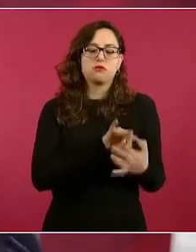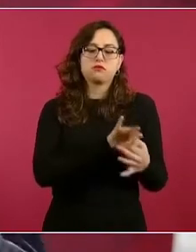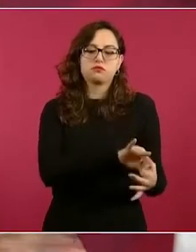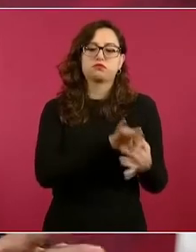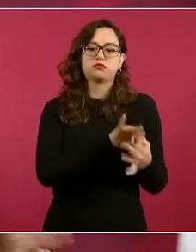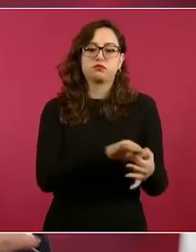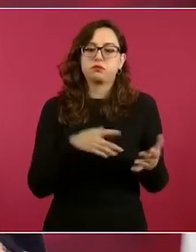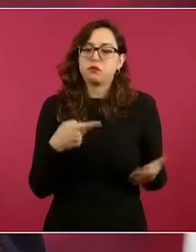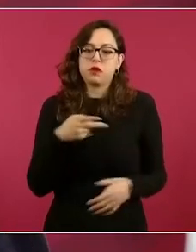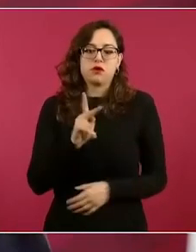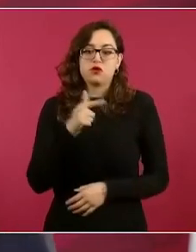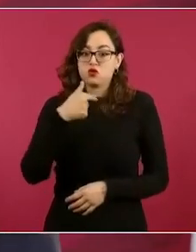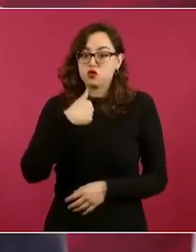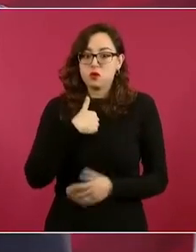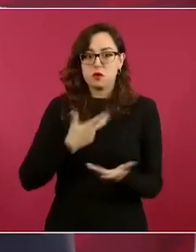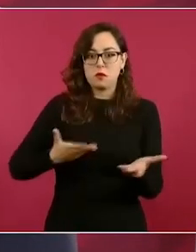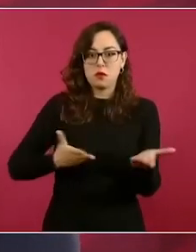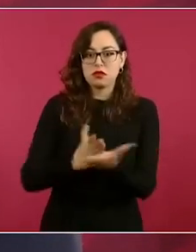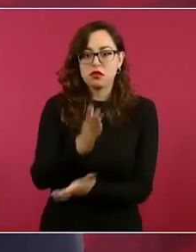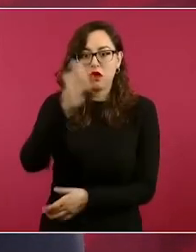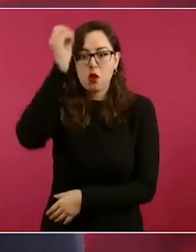Pero no puedo decir más.